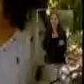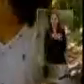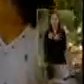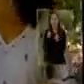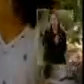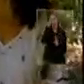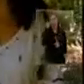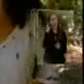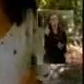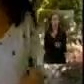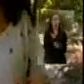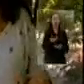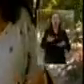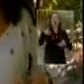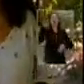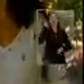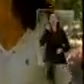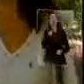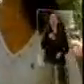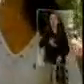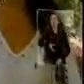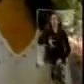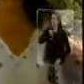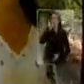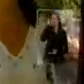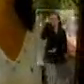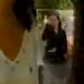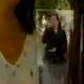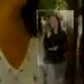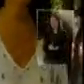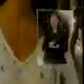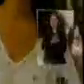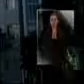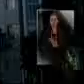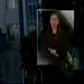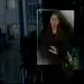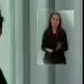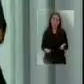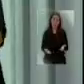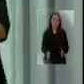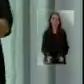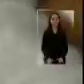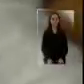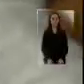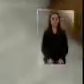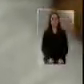se van a reír. ¿A dónde la viste que tomáis la botella completa?